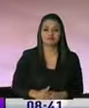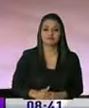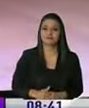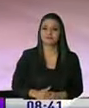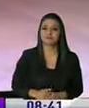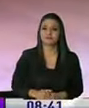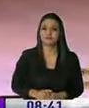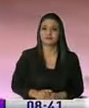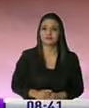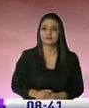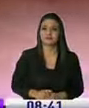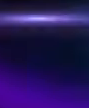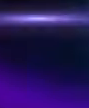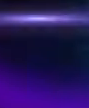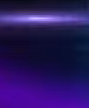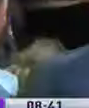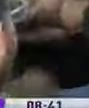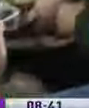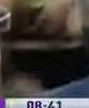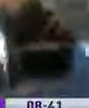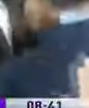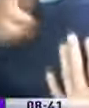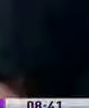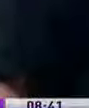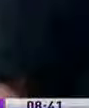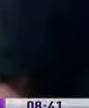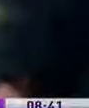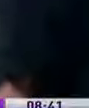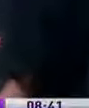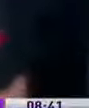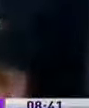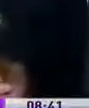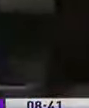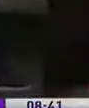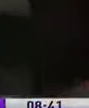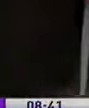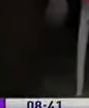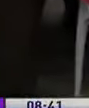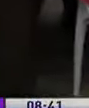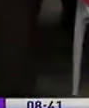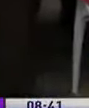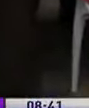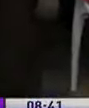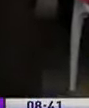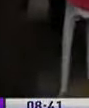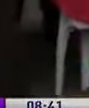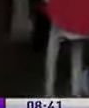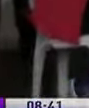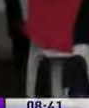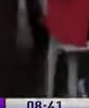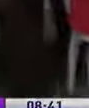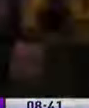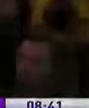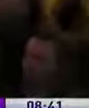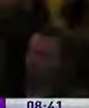Carolina Basante. Vamos a retornar en este primer noticiero de la comunidad para contarles que Colombia se prepara en 3 semanas